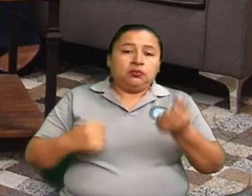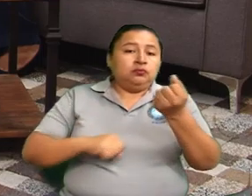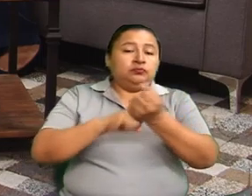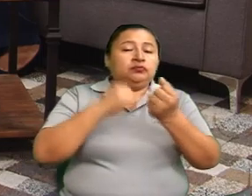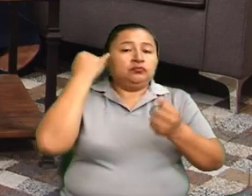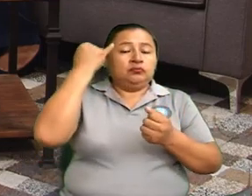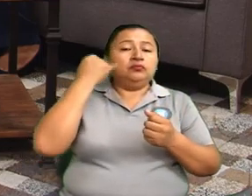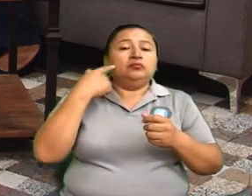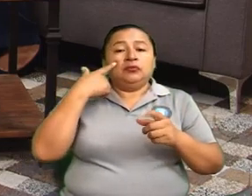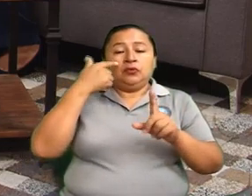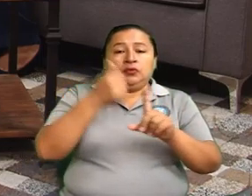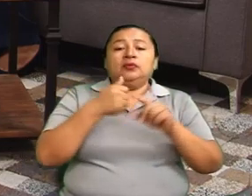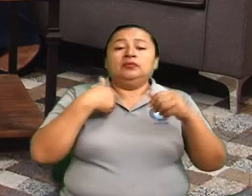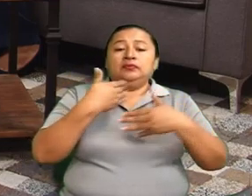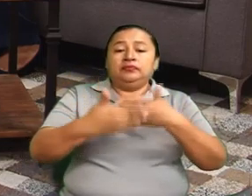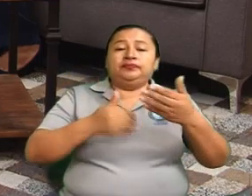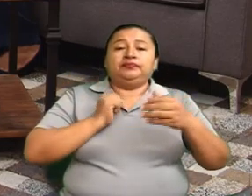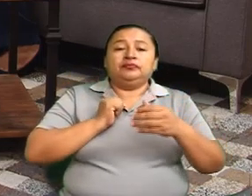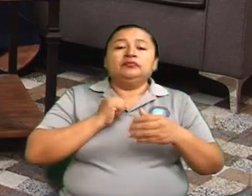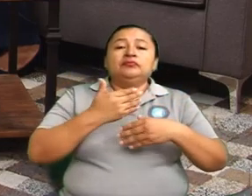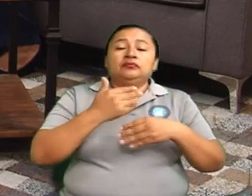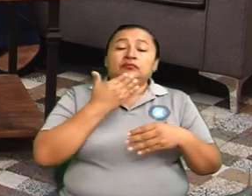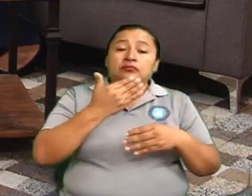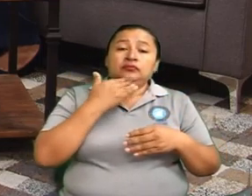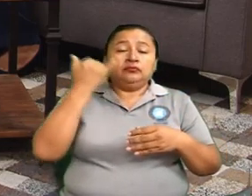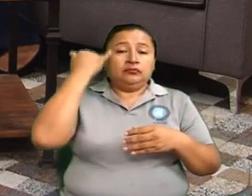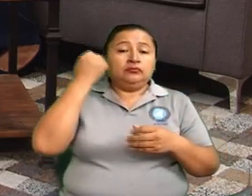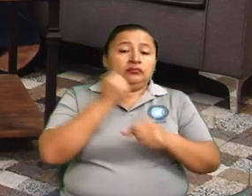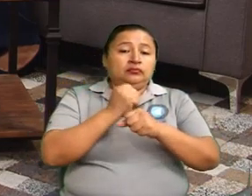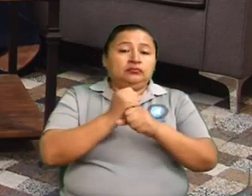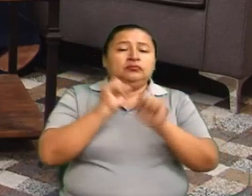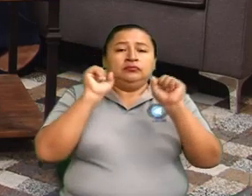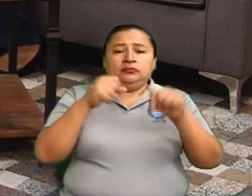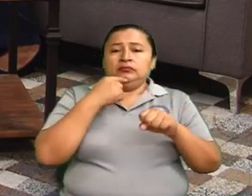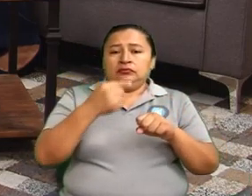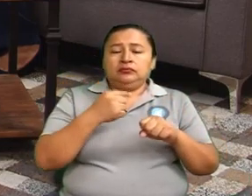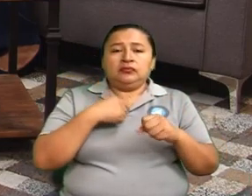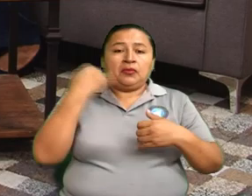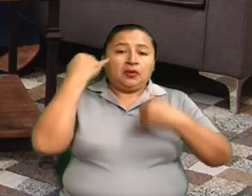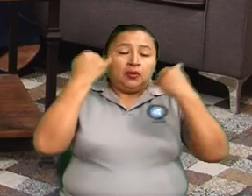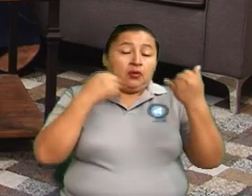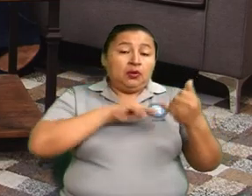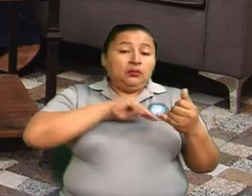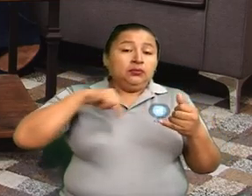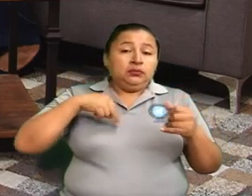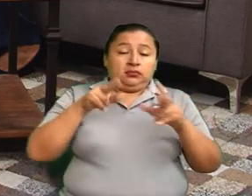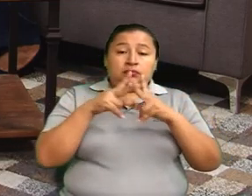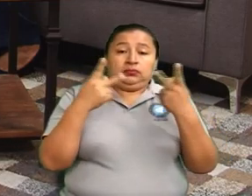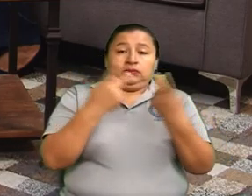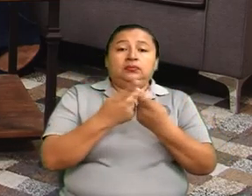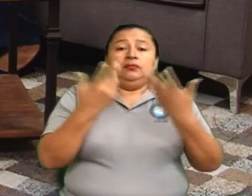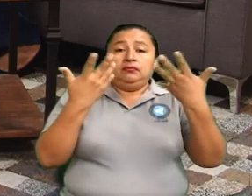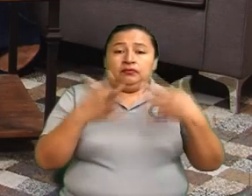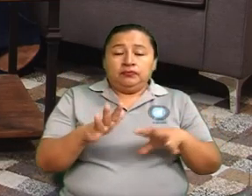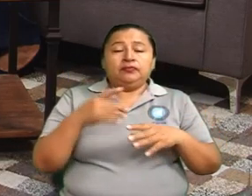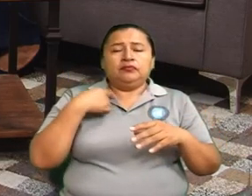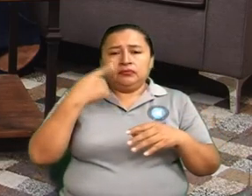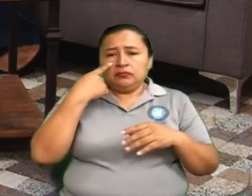de sacar ese provecho, pudiésemos decir, del talento de nuestro pueblo, porque ya hemos